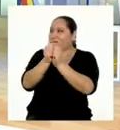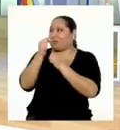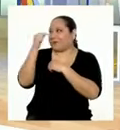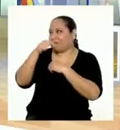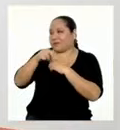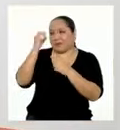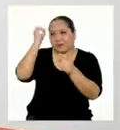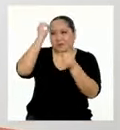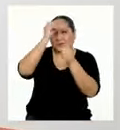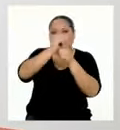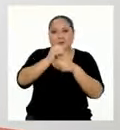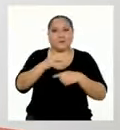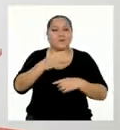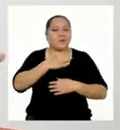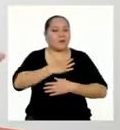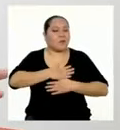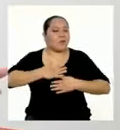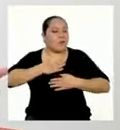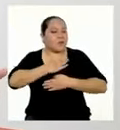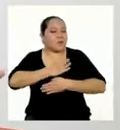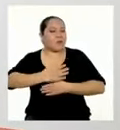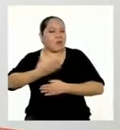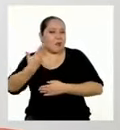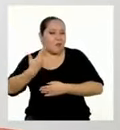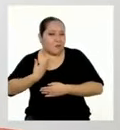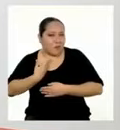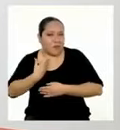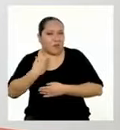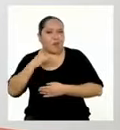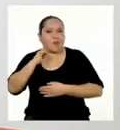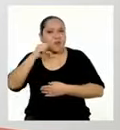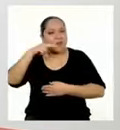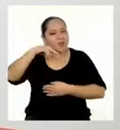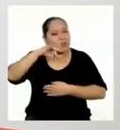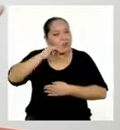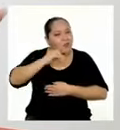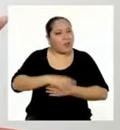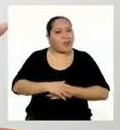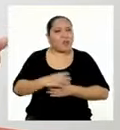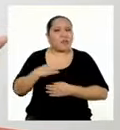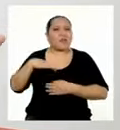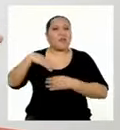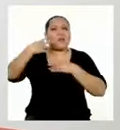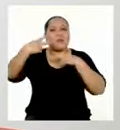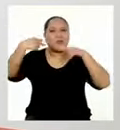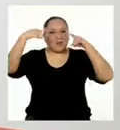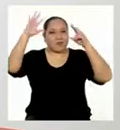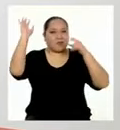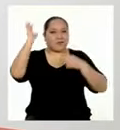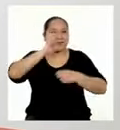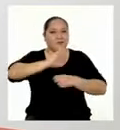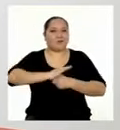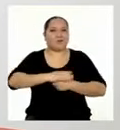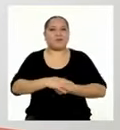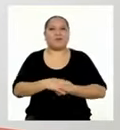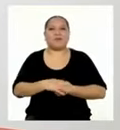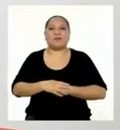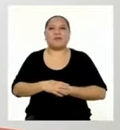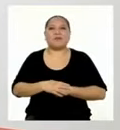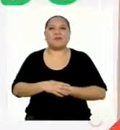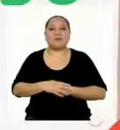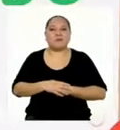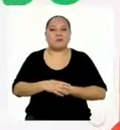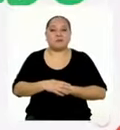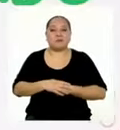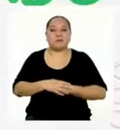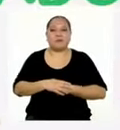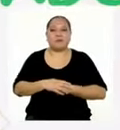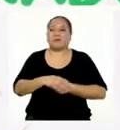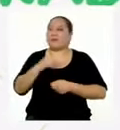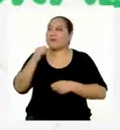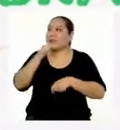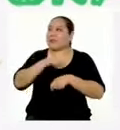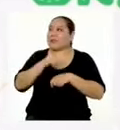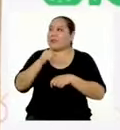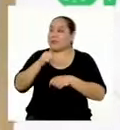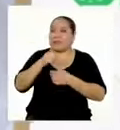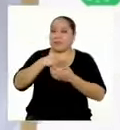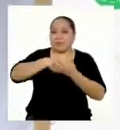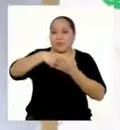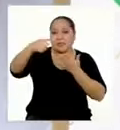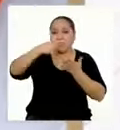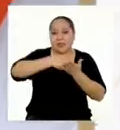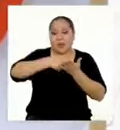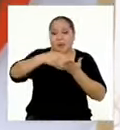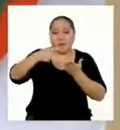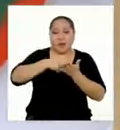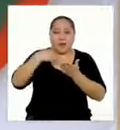acompañarnos con este reto. El placer es mío, Yanira. Hasta la próxima. A lo largo de estas